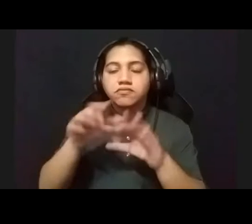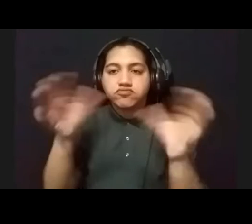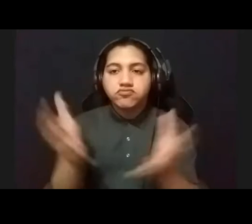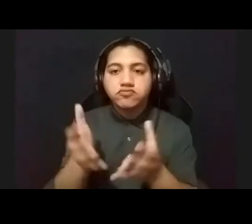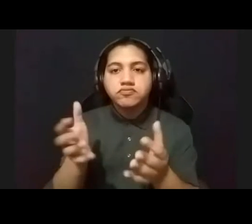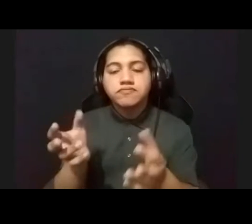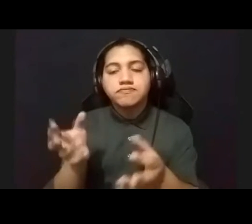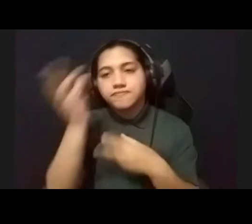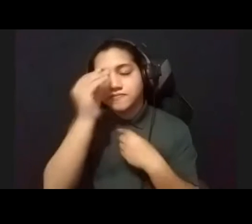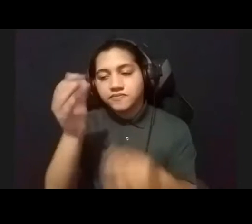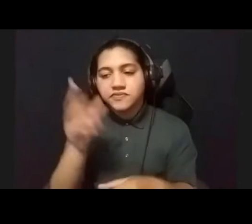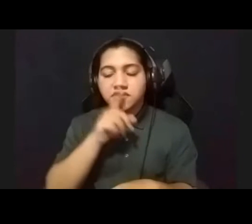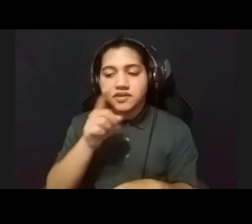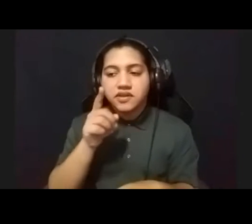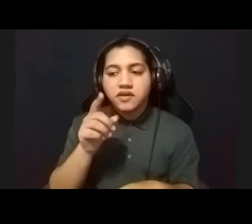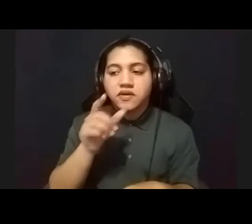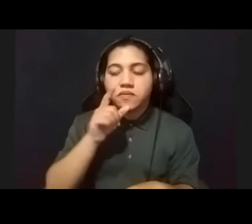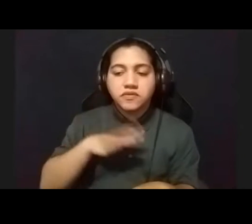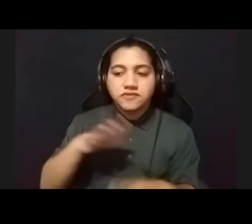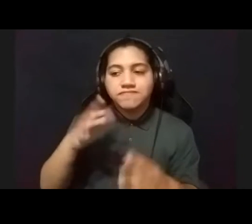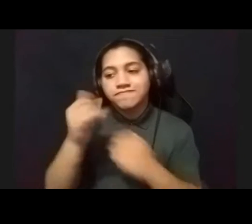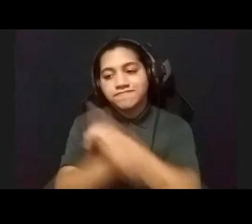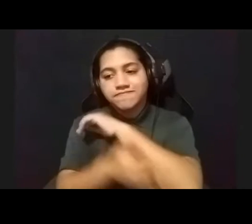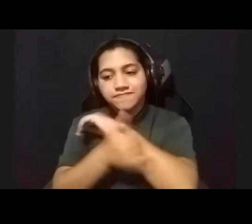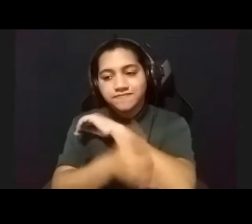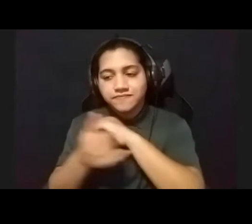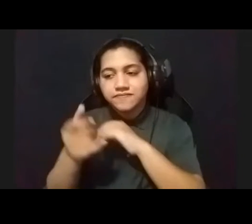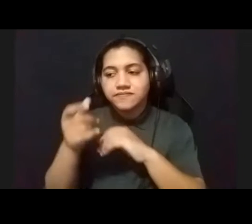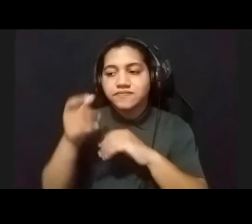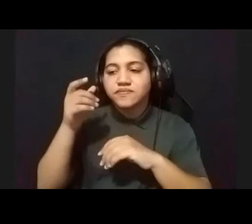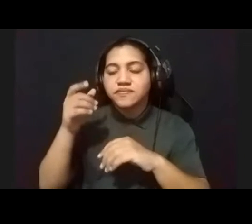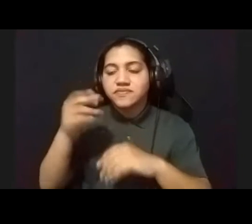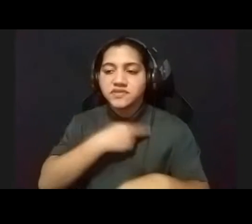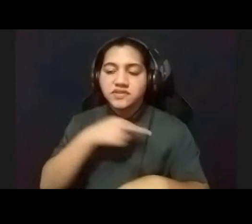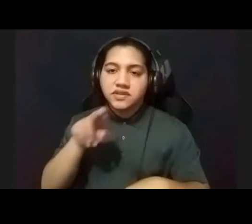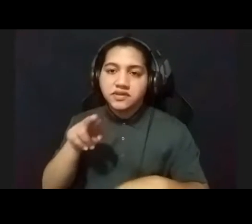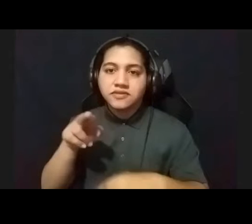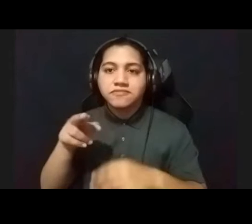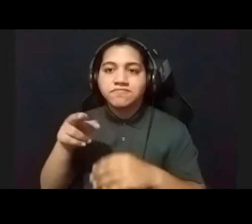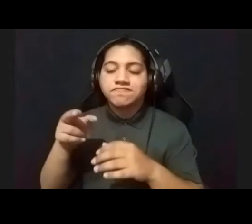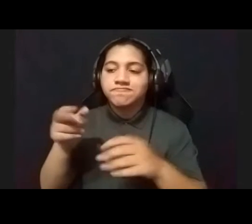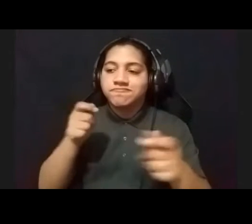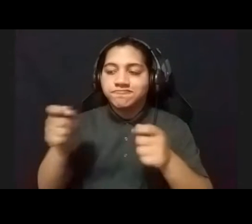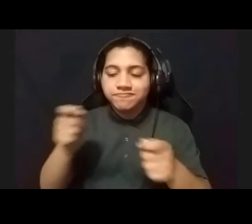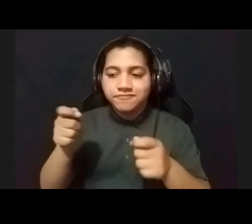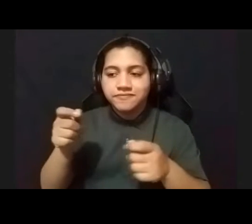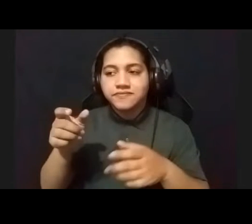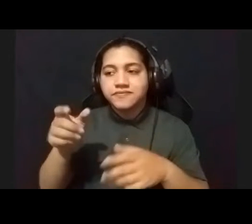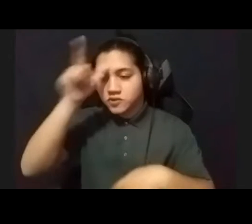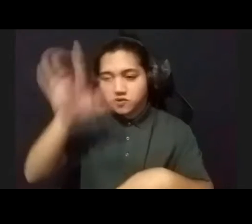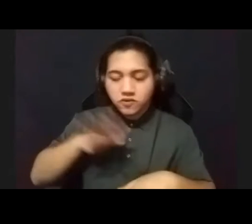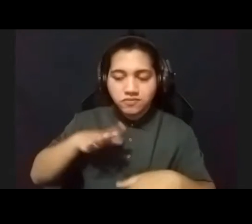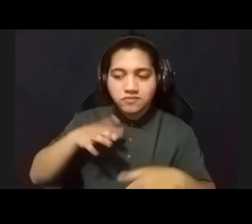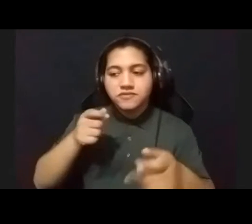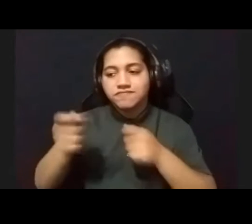las mujeres que viven en países donde la religión es extrema y el patriarcado domina todo. Dialogar sobre